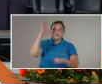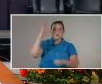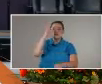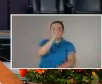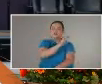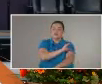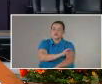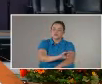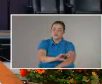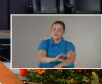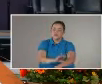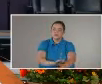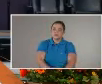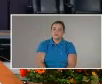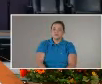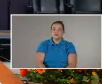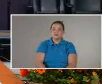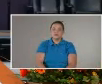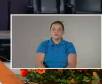Sigamos.